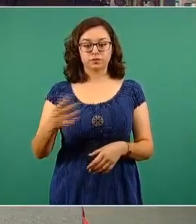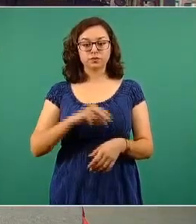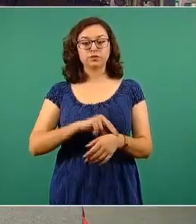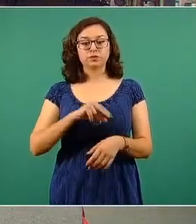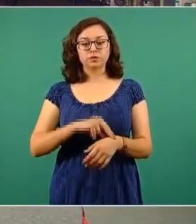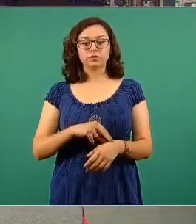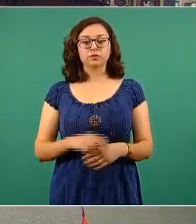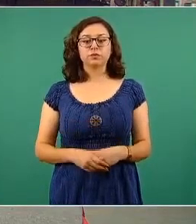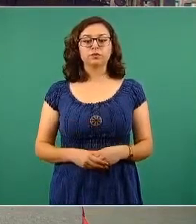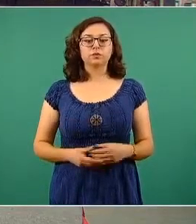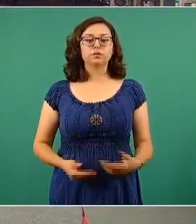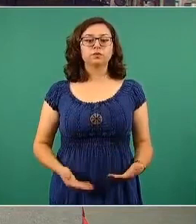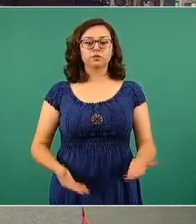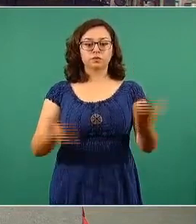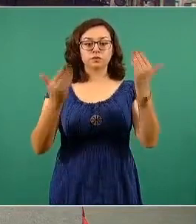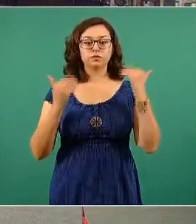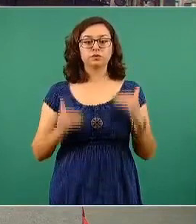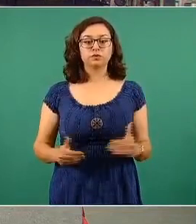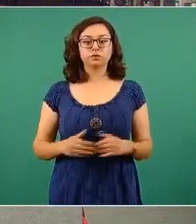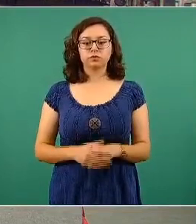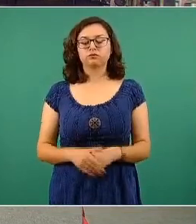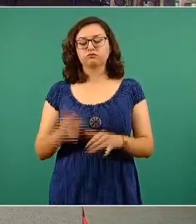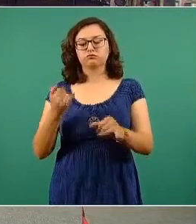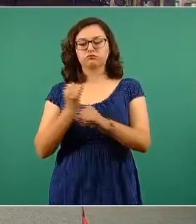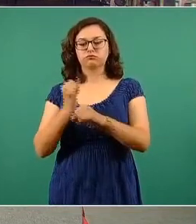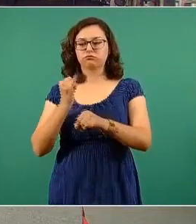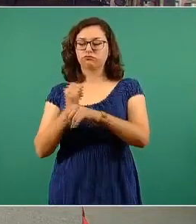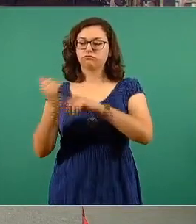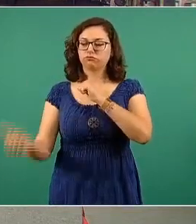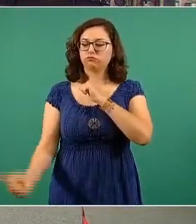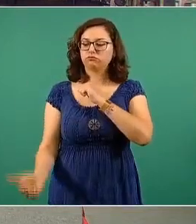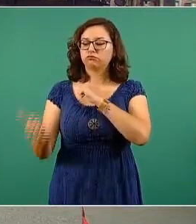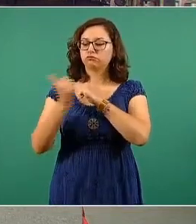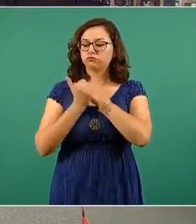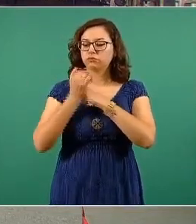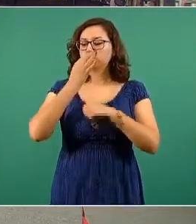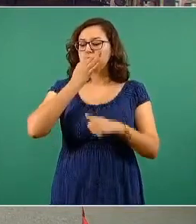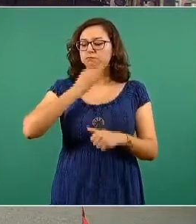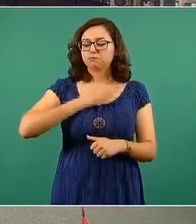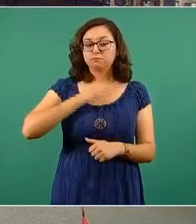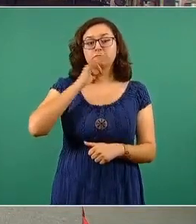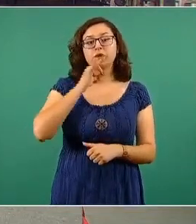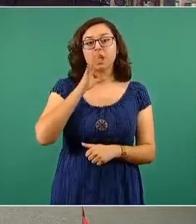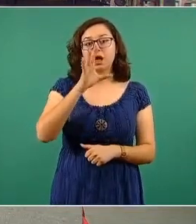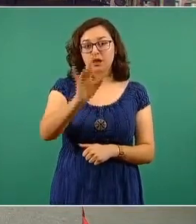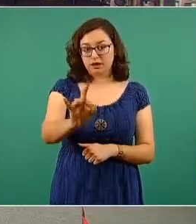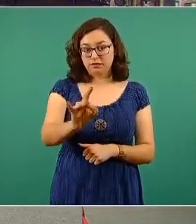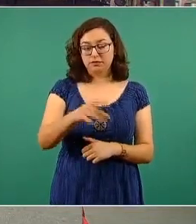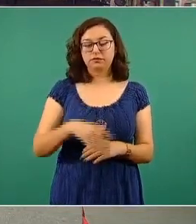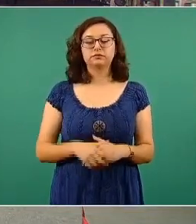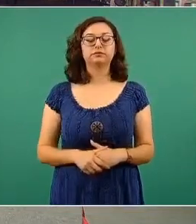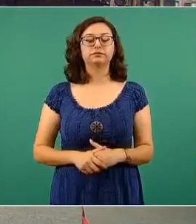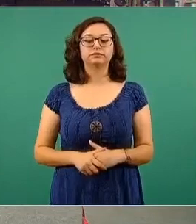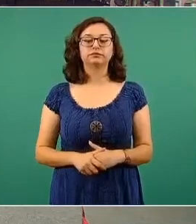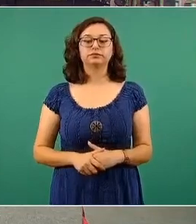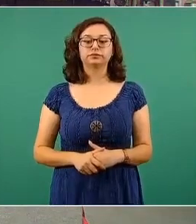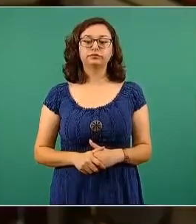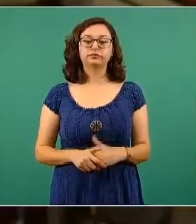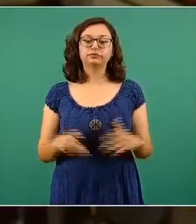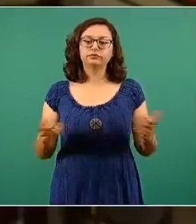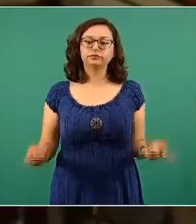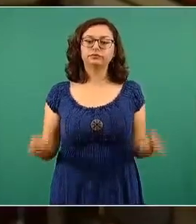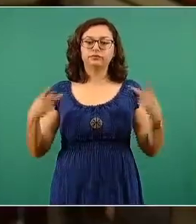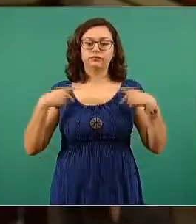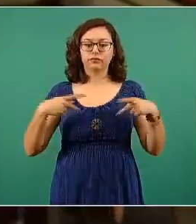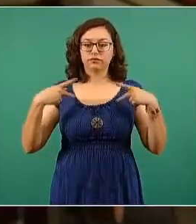cosa, me comentaron en las redes sociales algunas personas que tienen toda la disposición